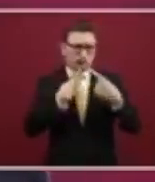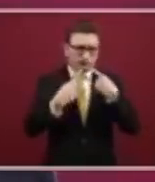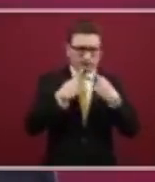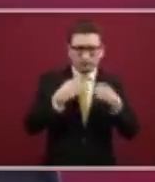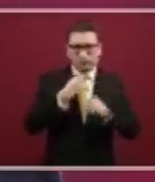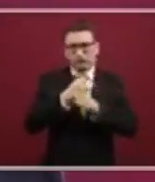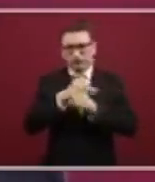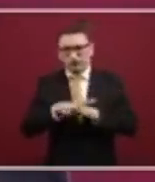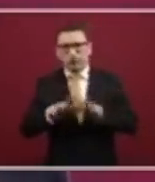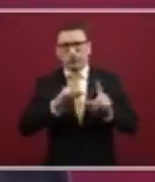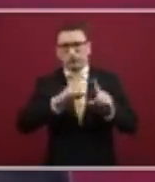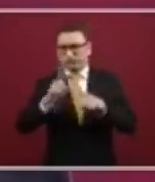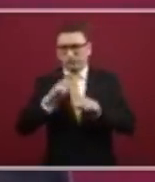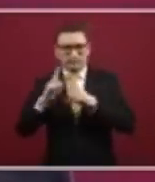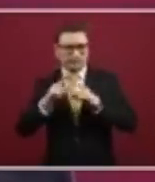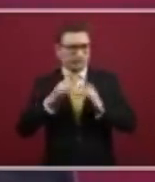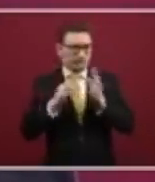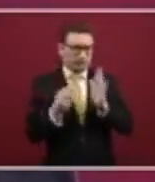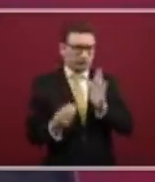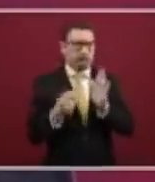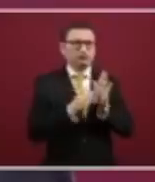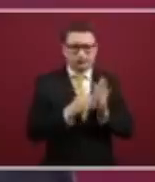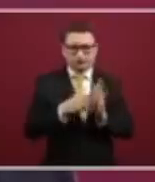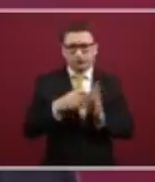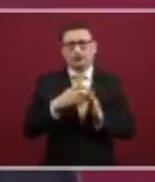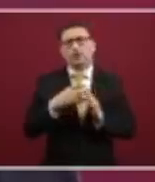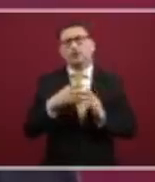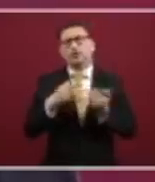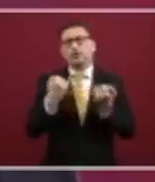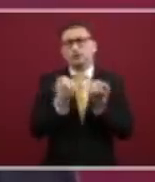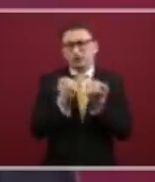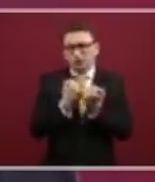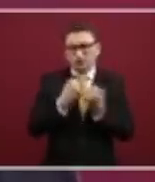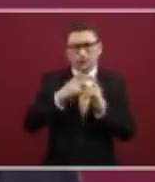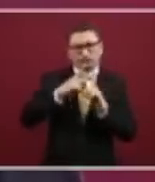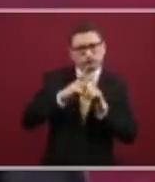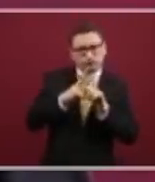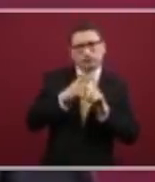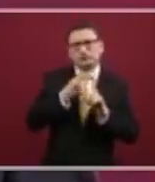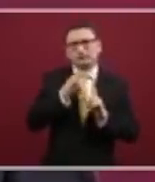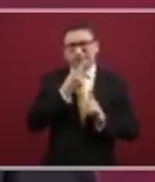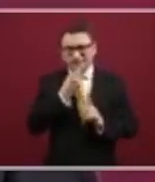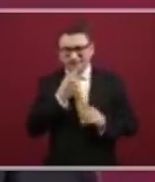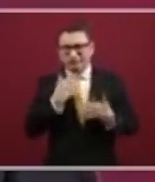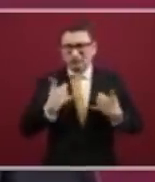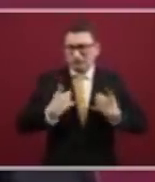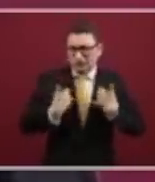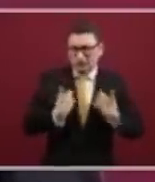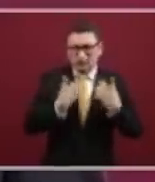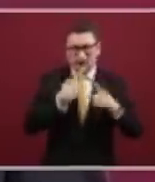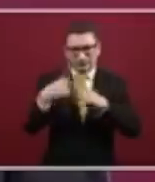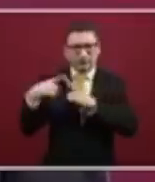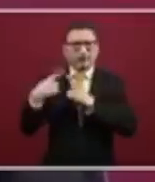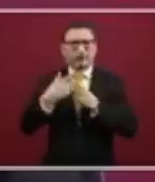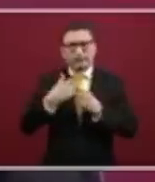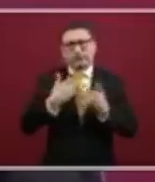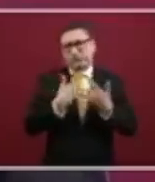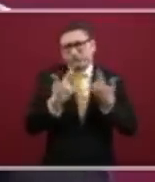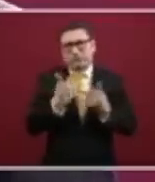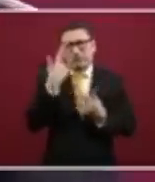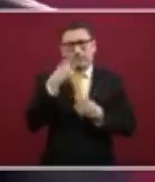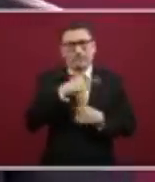y una serie de diferentes animaciones, programas para niños, para adolescentes. Entonces, de tal manera que estamos